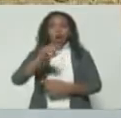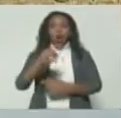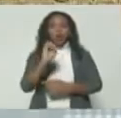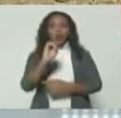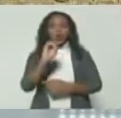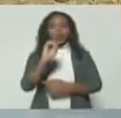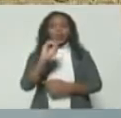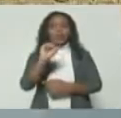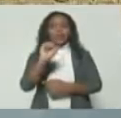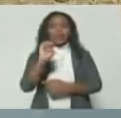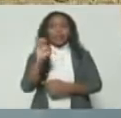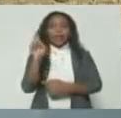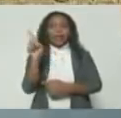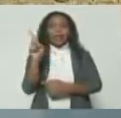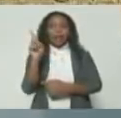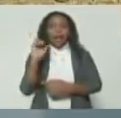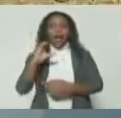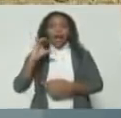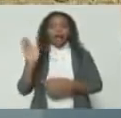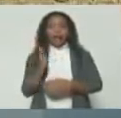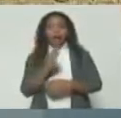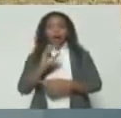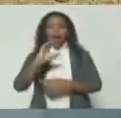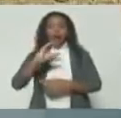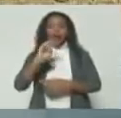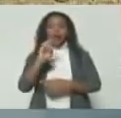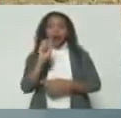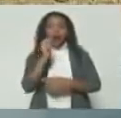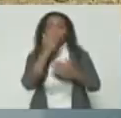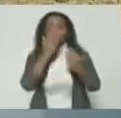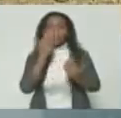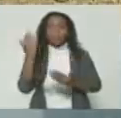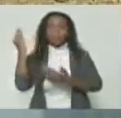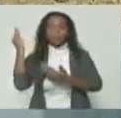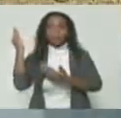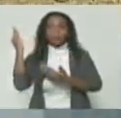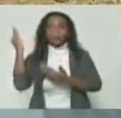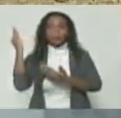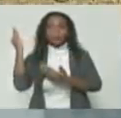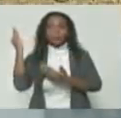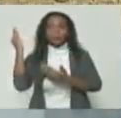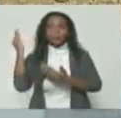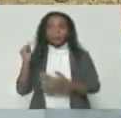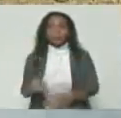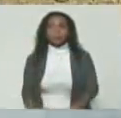Cuba, La Morantena. Adelante, por favor.